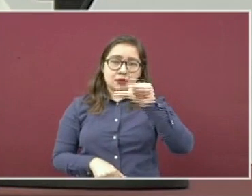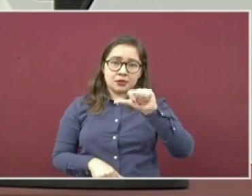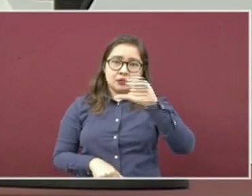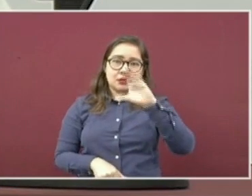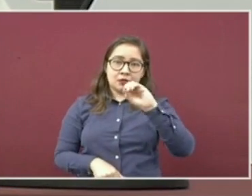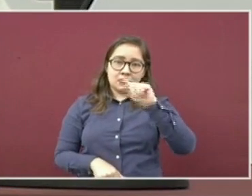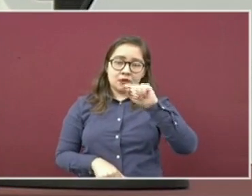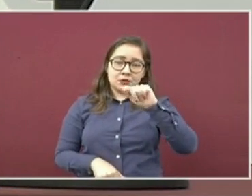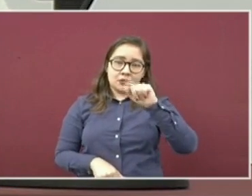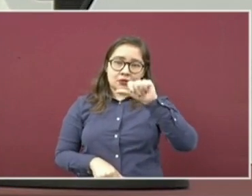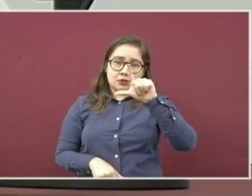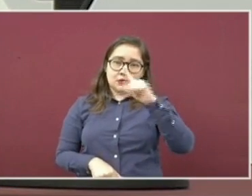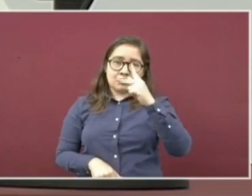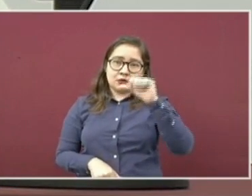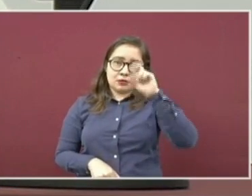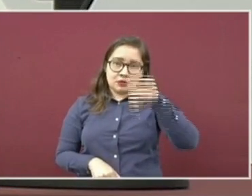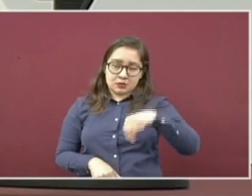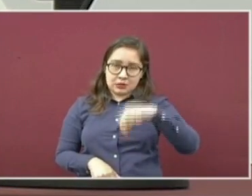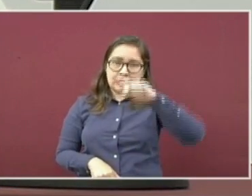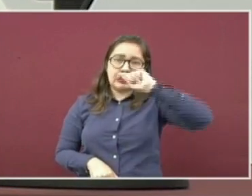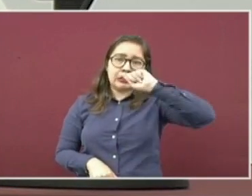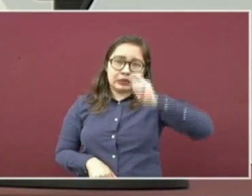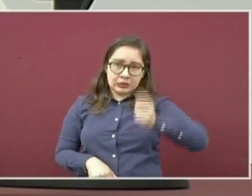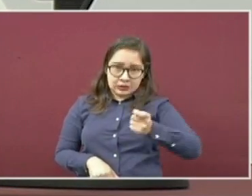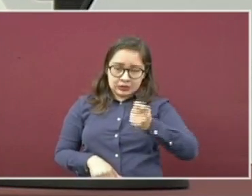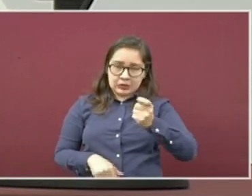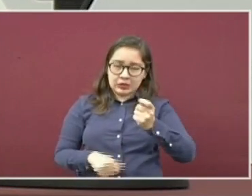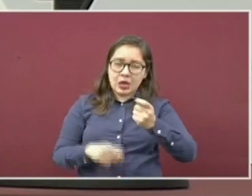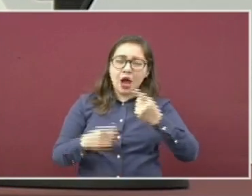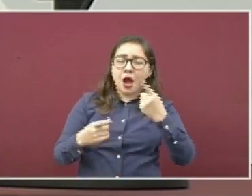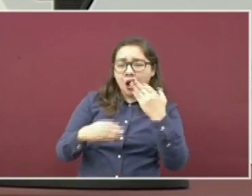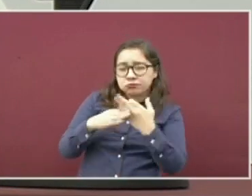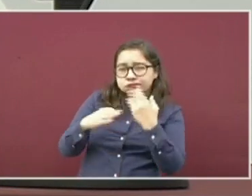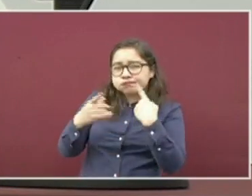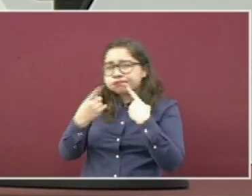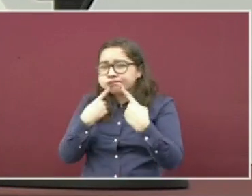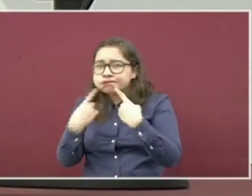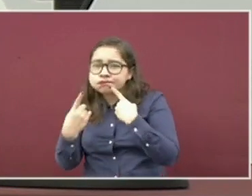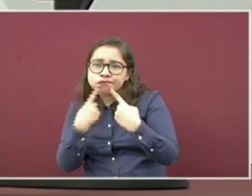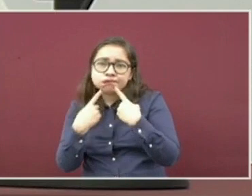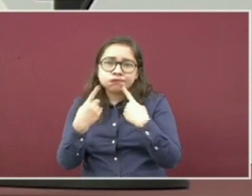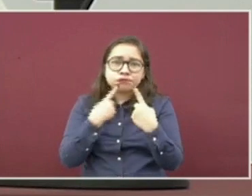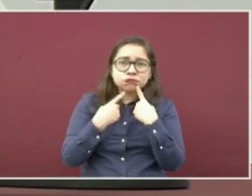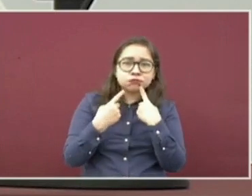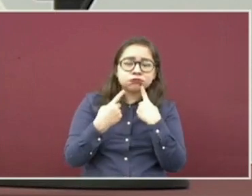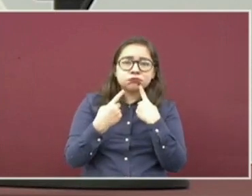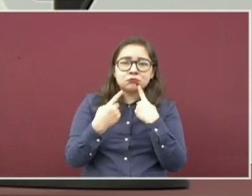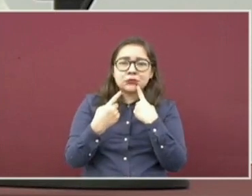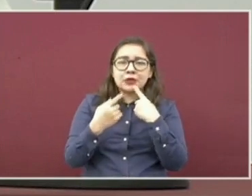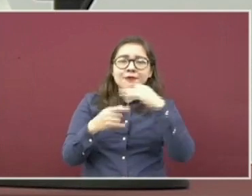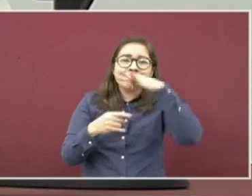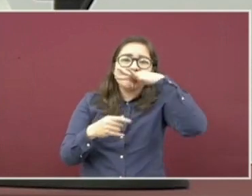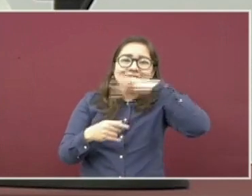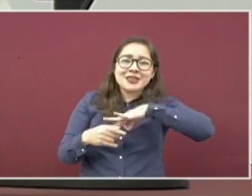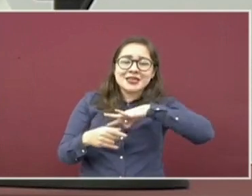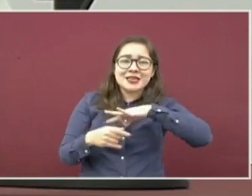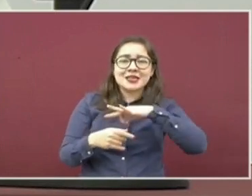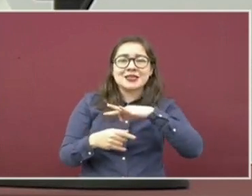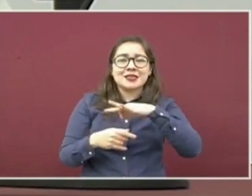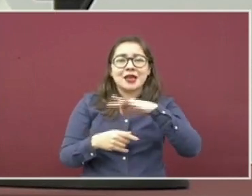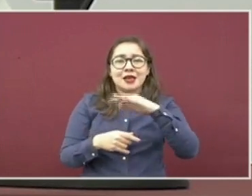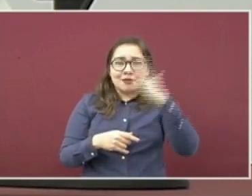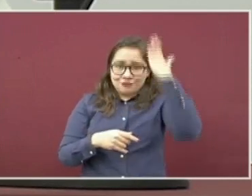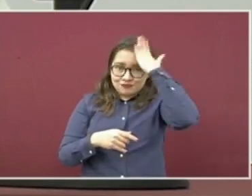en pláticas para cancelar de manera presencial las fiestas de la Candelaria con el